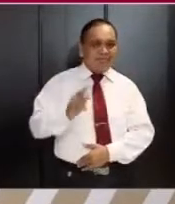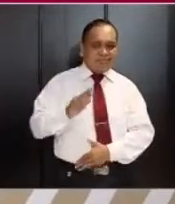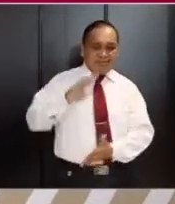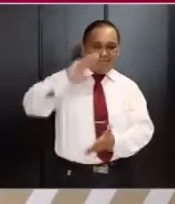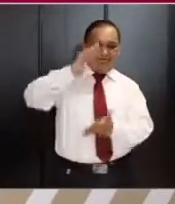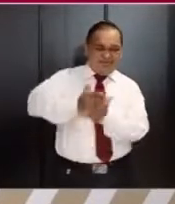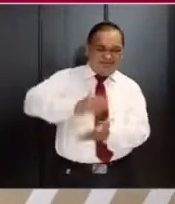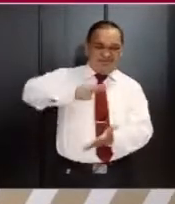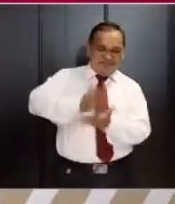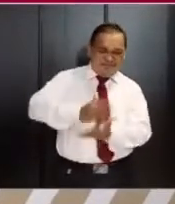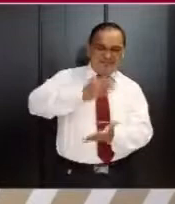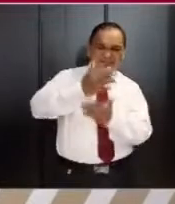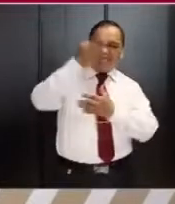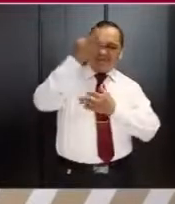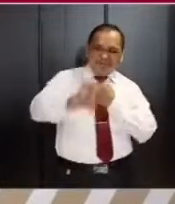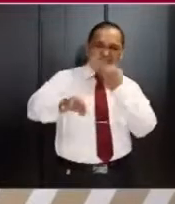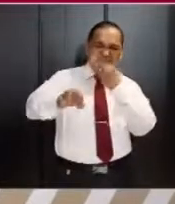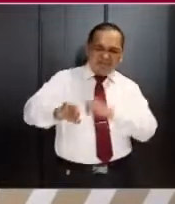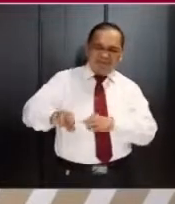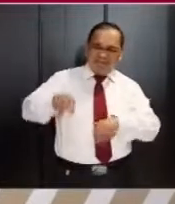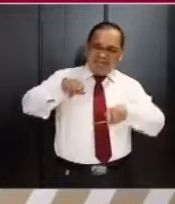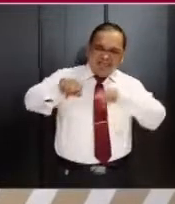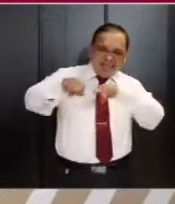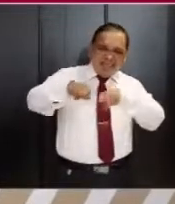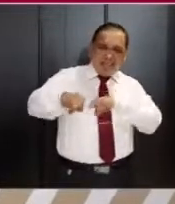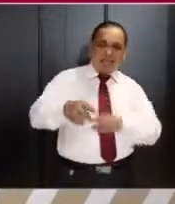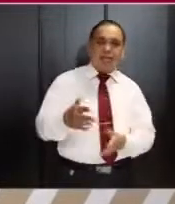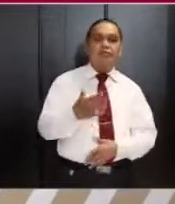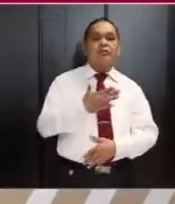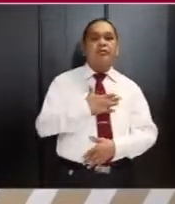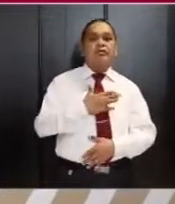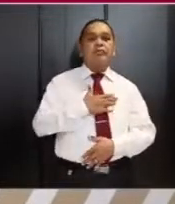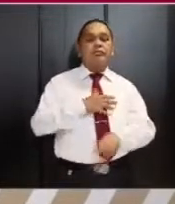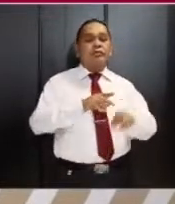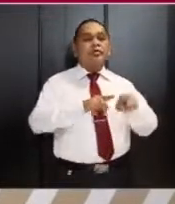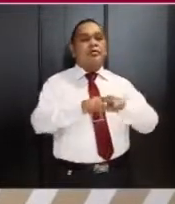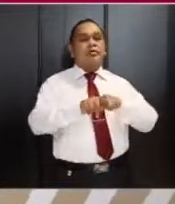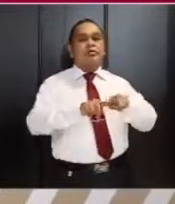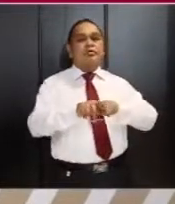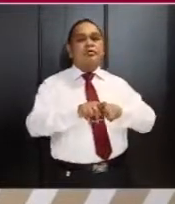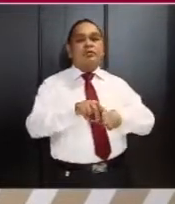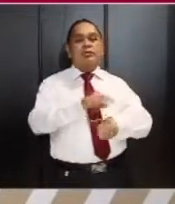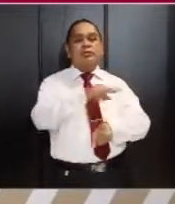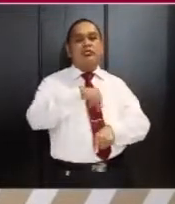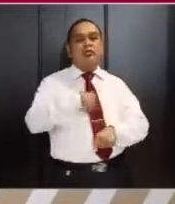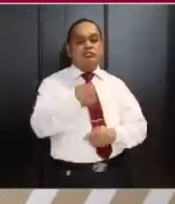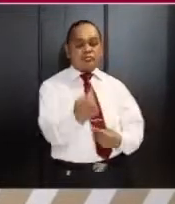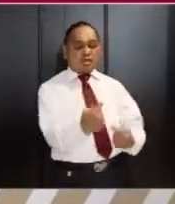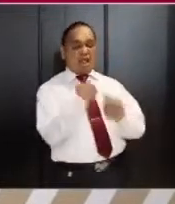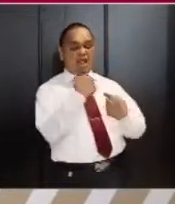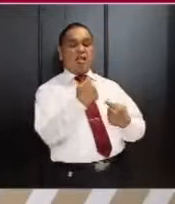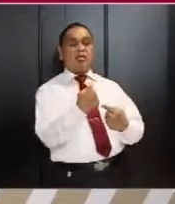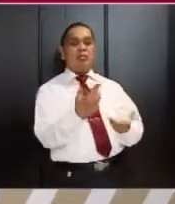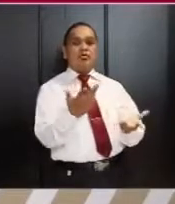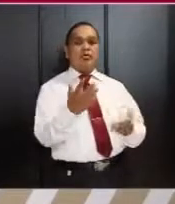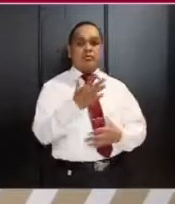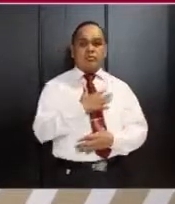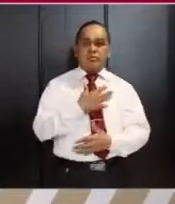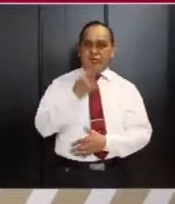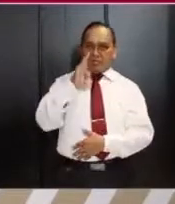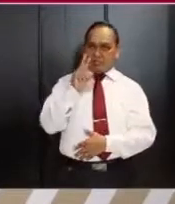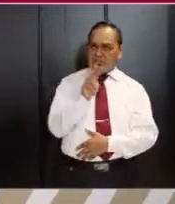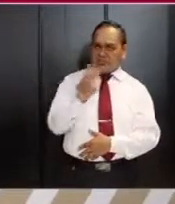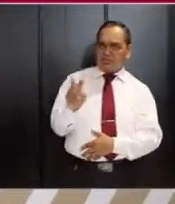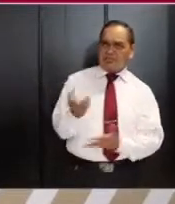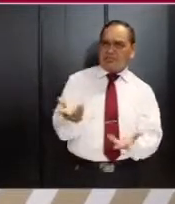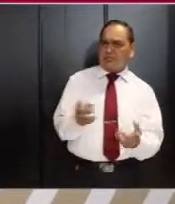poner diques, insultar, ofender. ¿Pero qué le han hecho mis hermanos que se metan conmigo? Pues en todo caso, bueno, si no les caigo bien o si